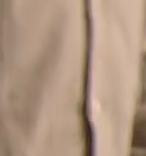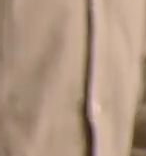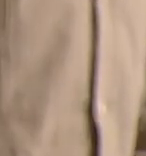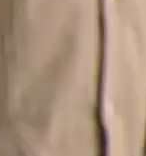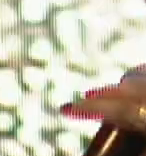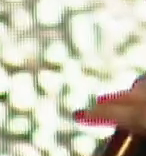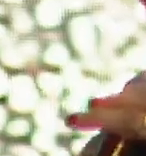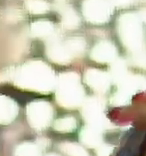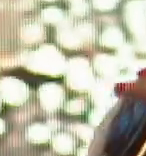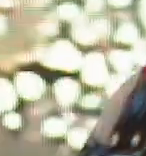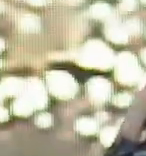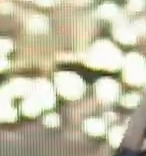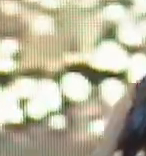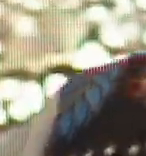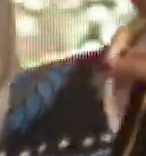se merecen todo.